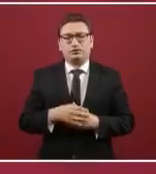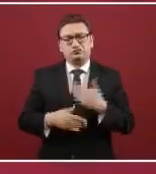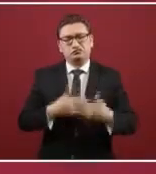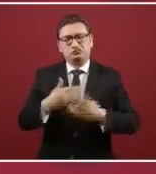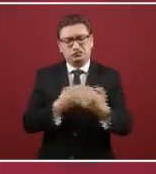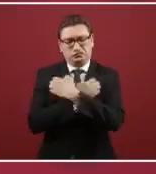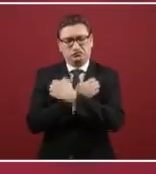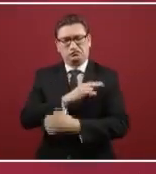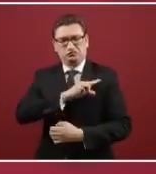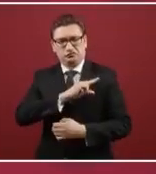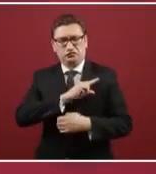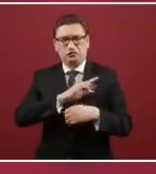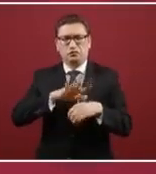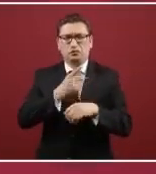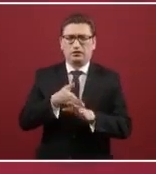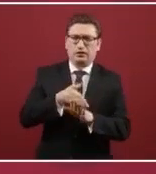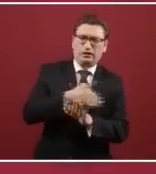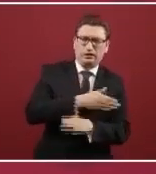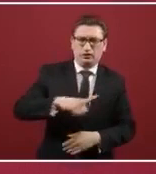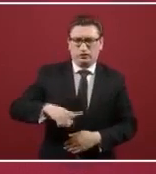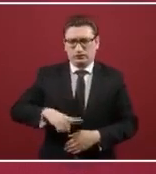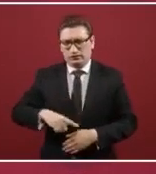hicieron desde el gobierno de Salinas,